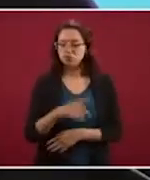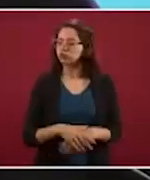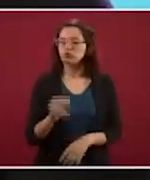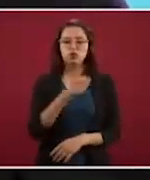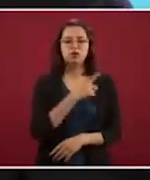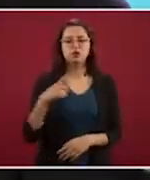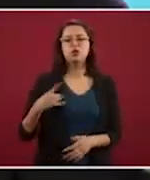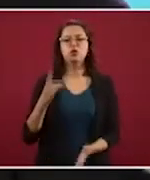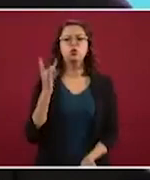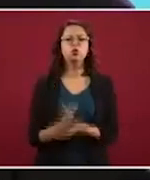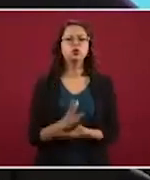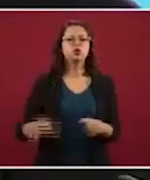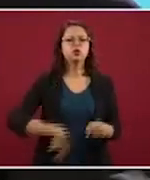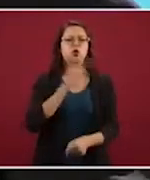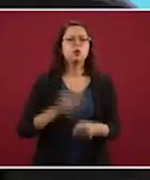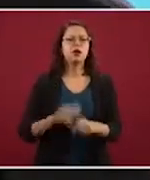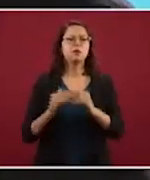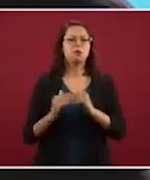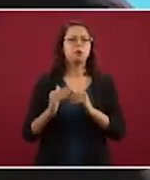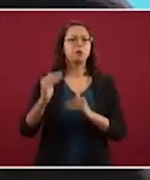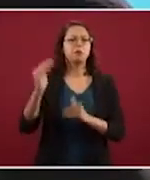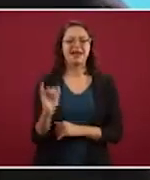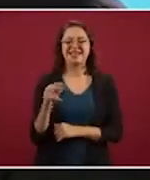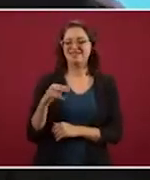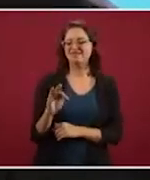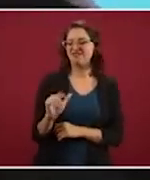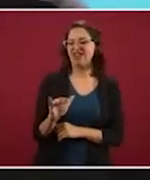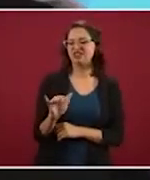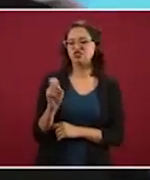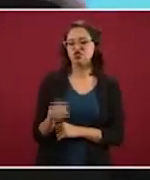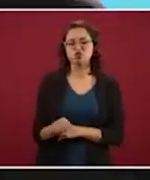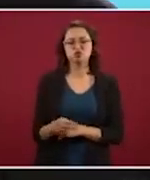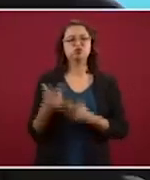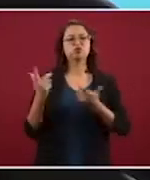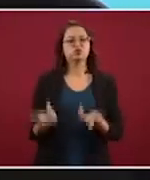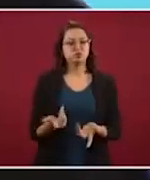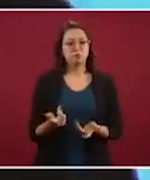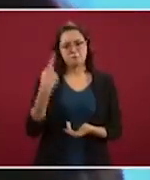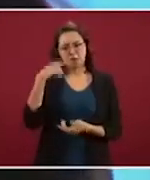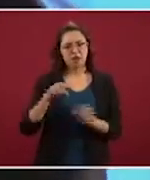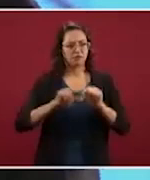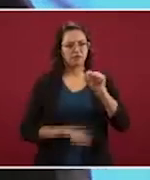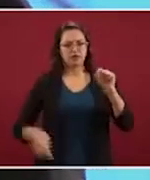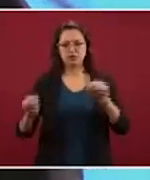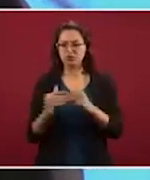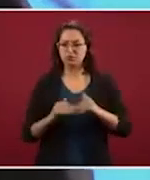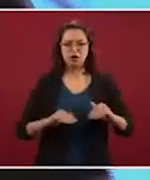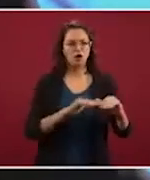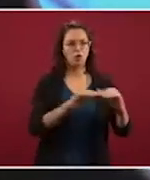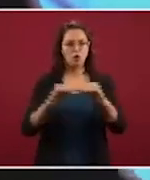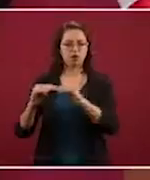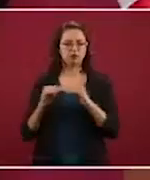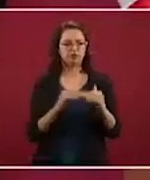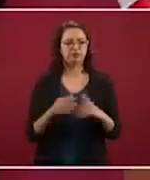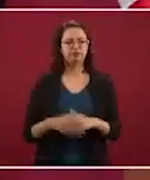la inflación, o sea, mantener estable la tarifa para todo el país. Para ello